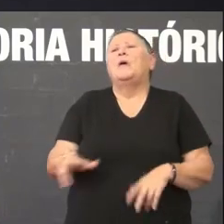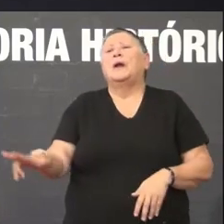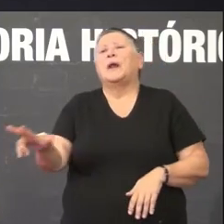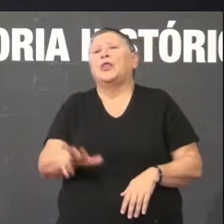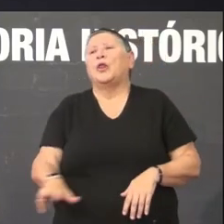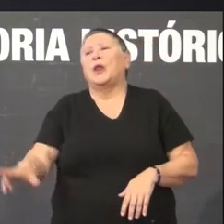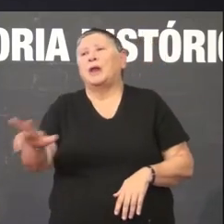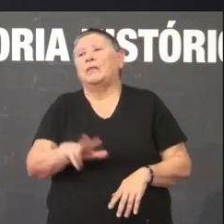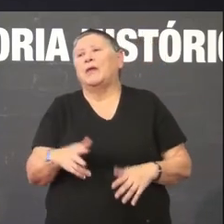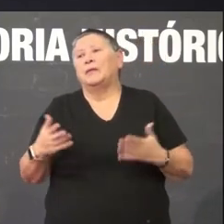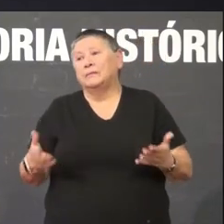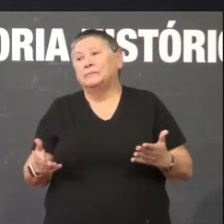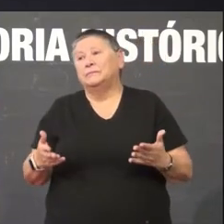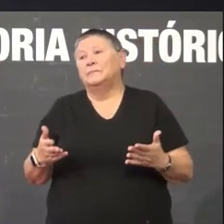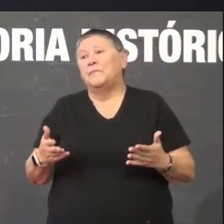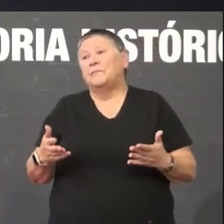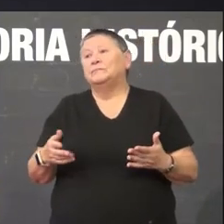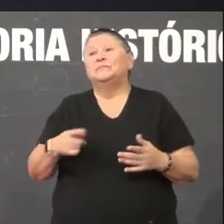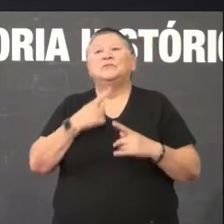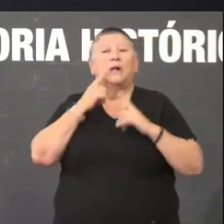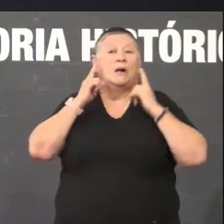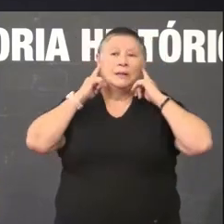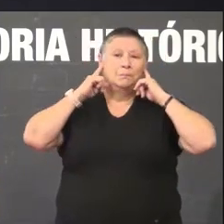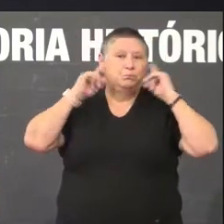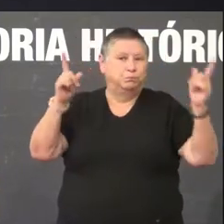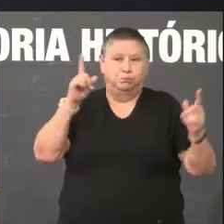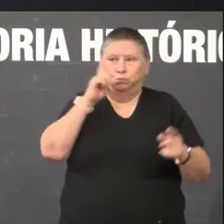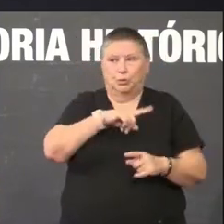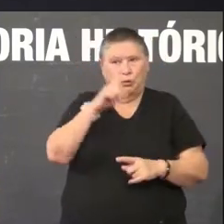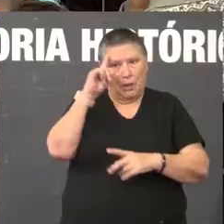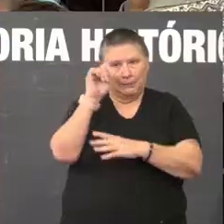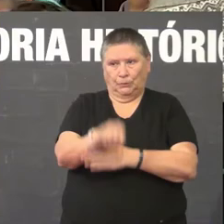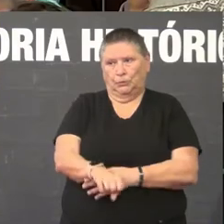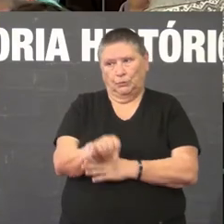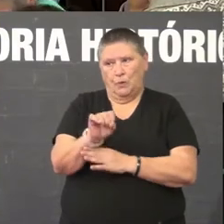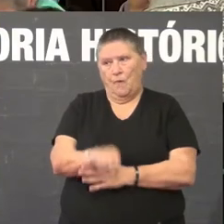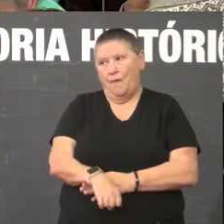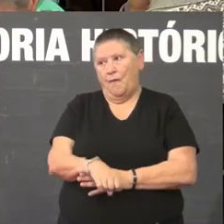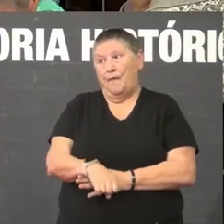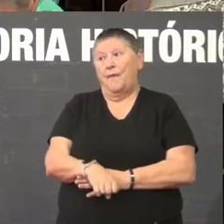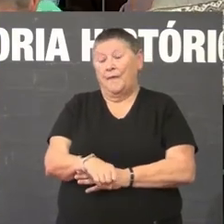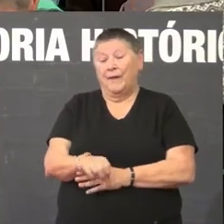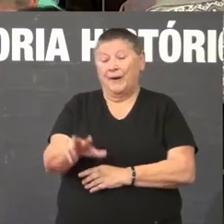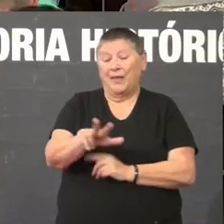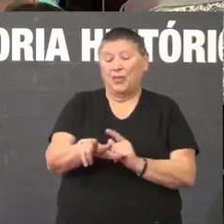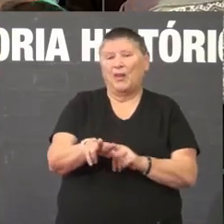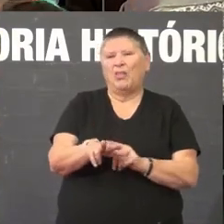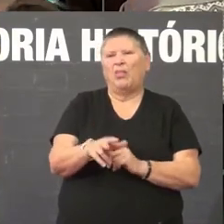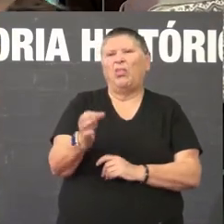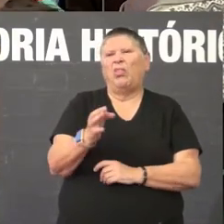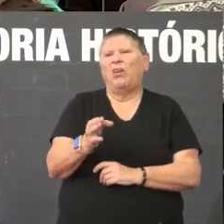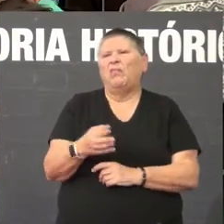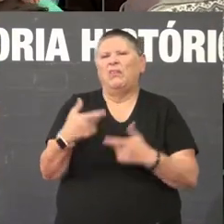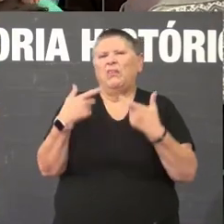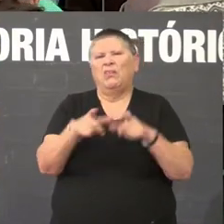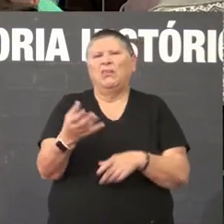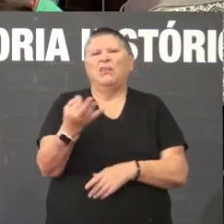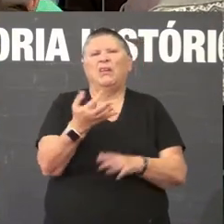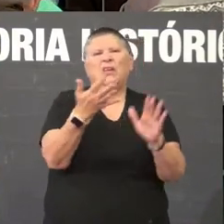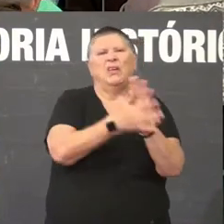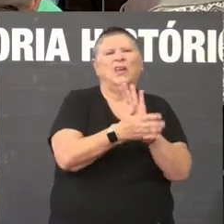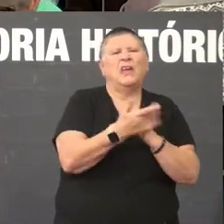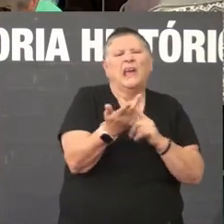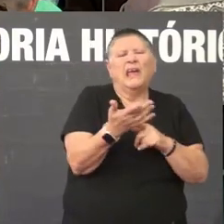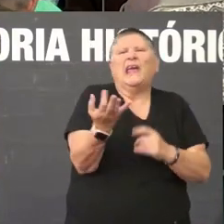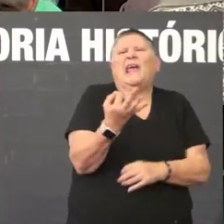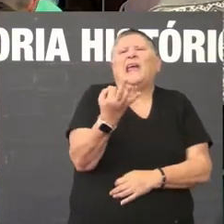lles fixeron, como dicieron aí, puto caso, non? É dicir, nacionalidades, tens que explicar en cada lugar polo que pasas que é unha